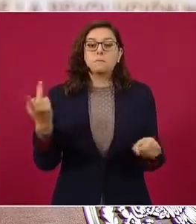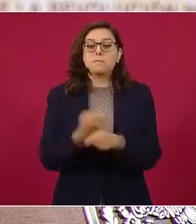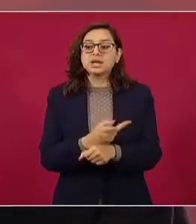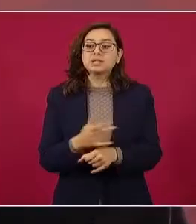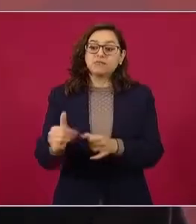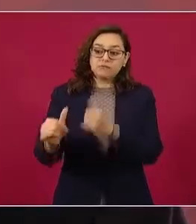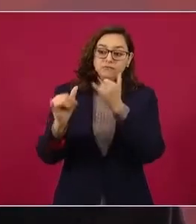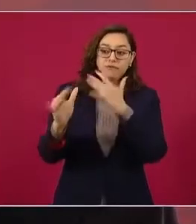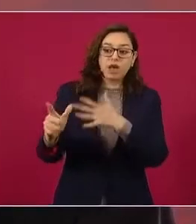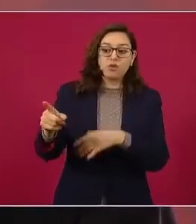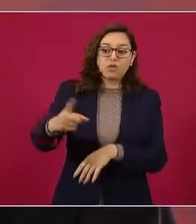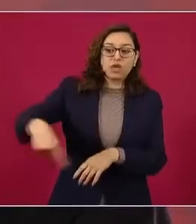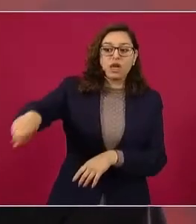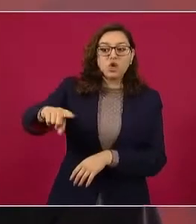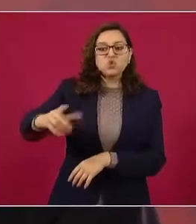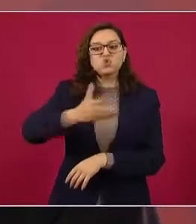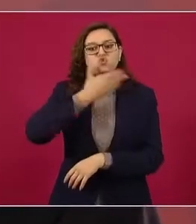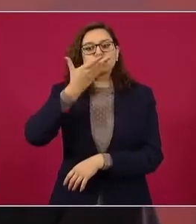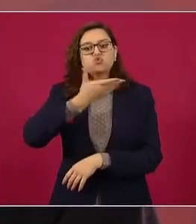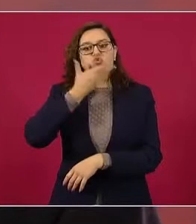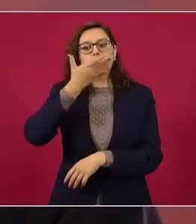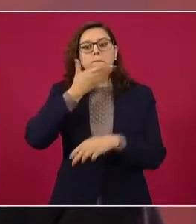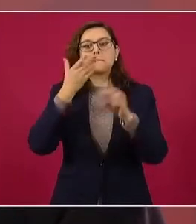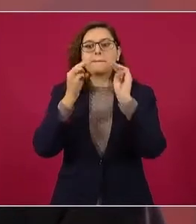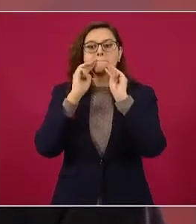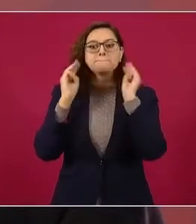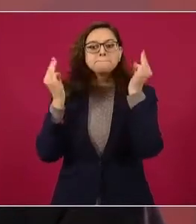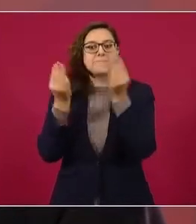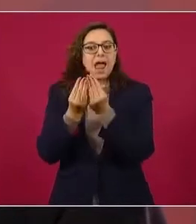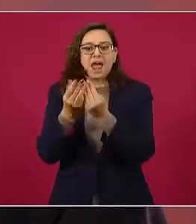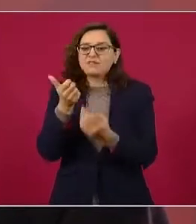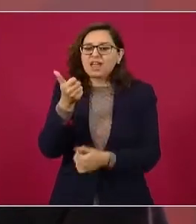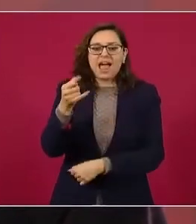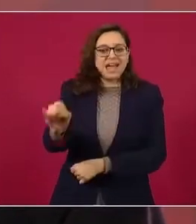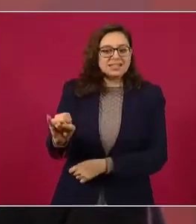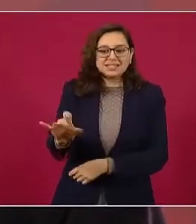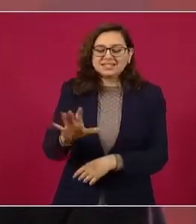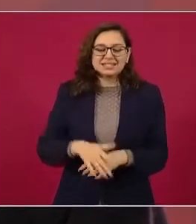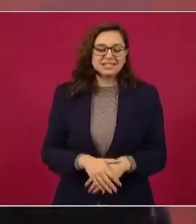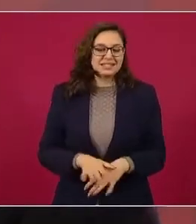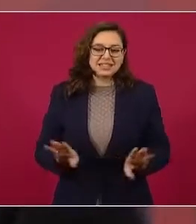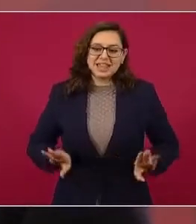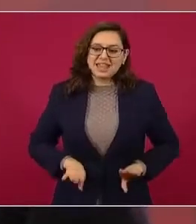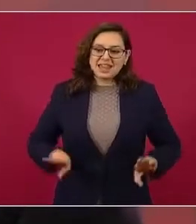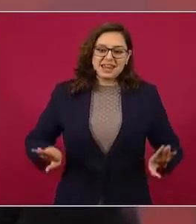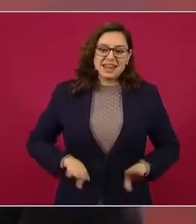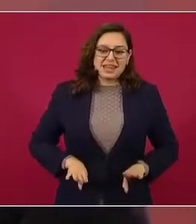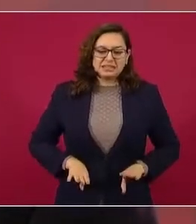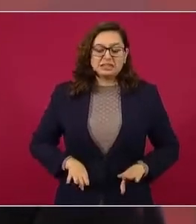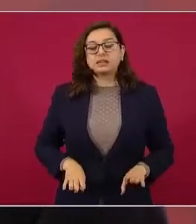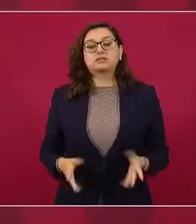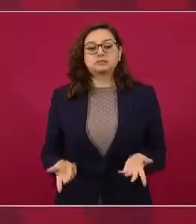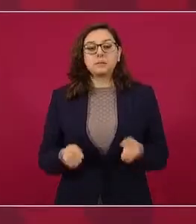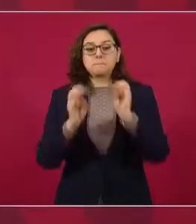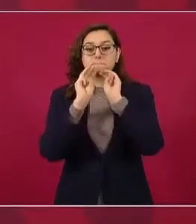defraudadores pues son bandas de delincuentes, solo que de cuello